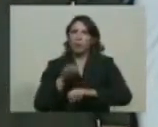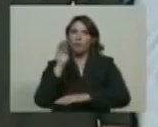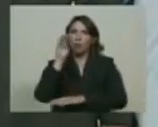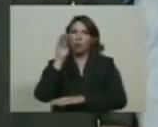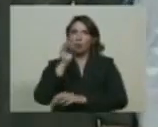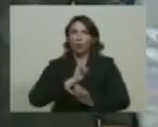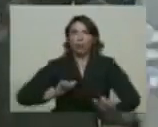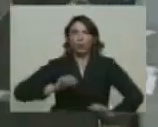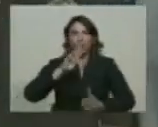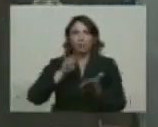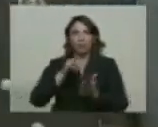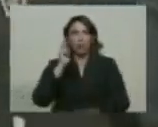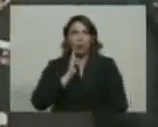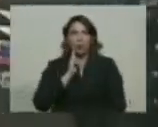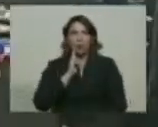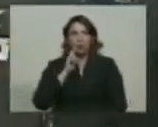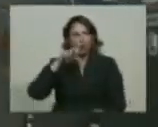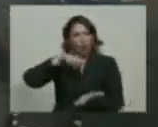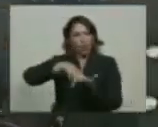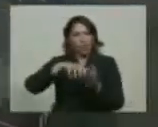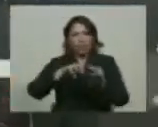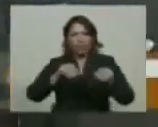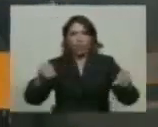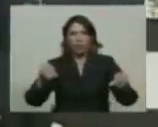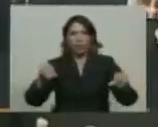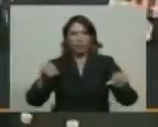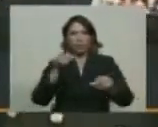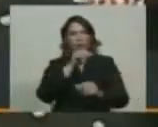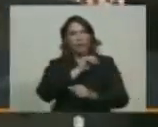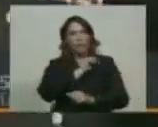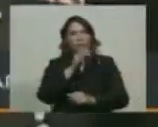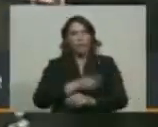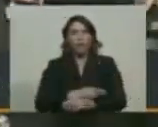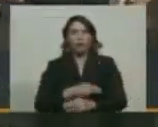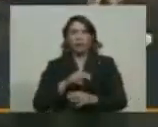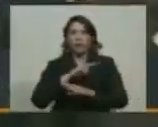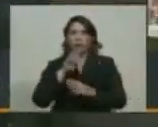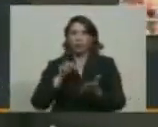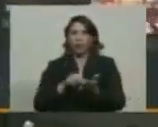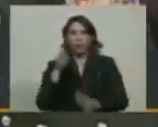Bolivariana, rodilla en tierra, Fuerza Armada Nacional Bolivariana,